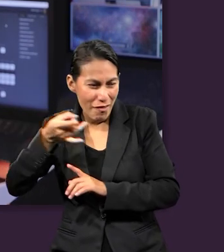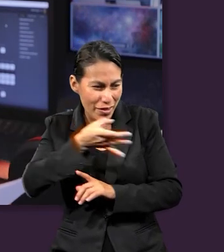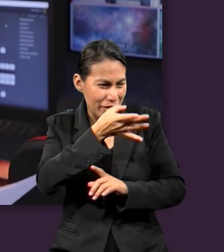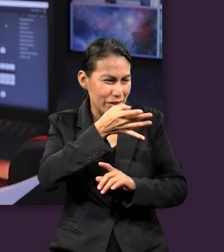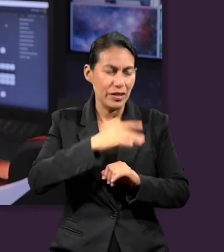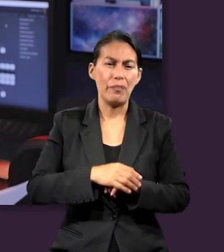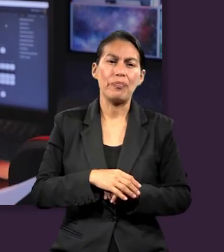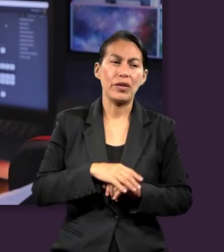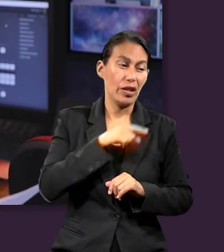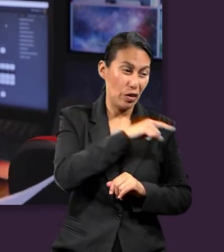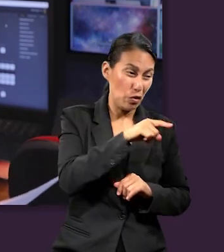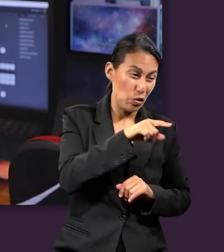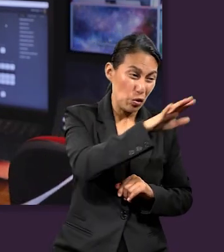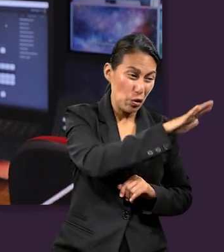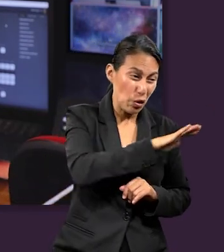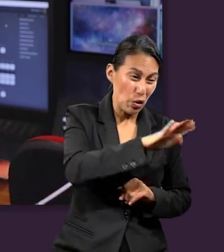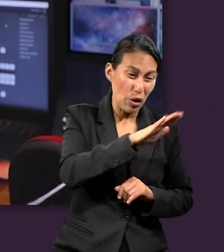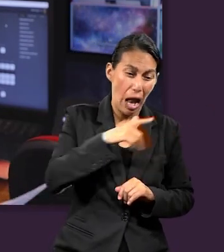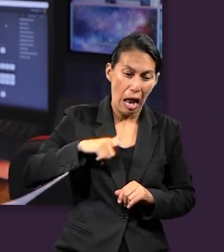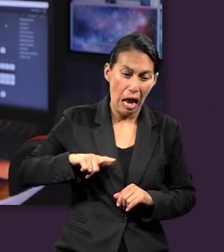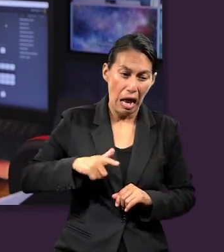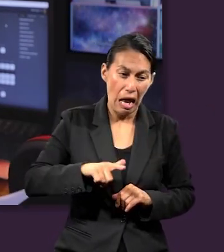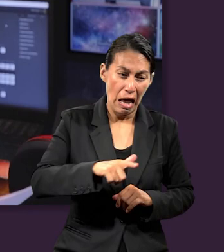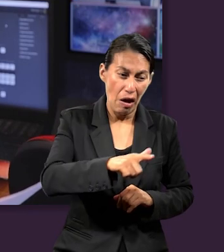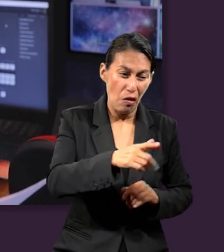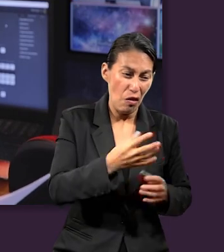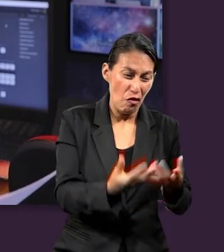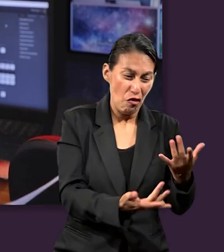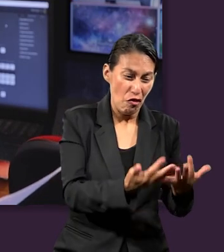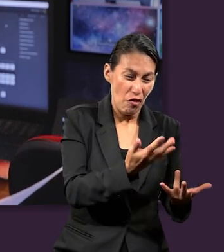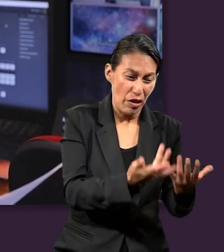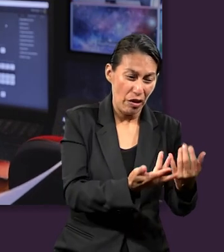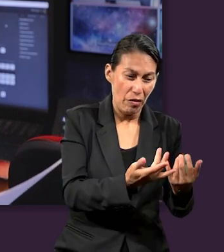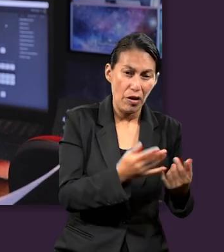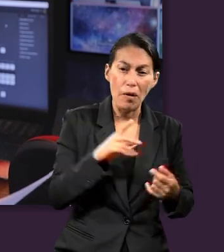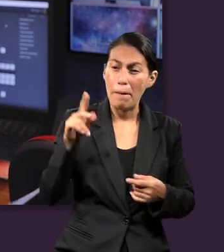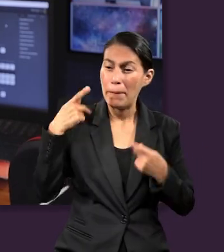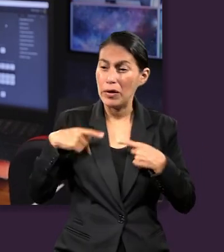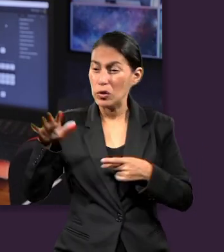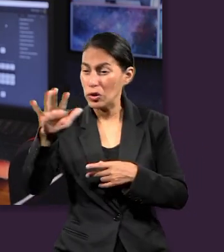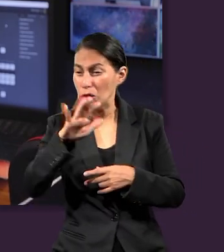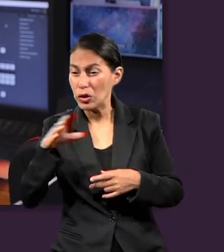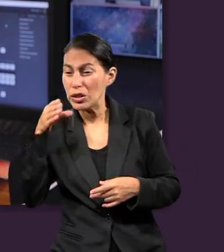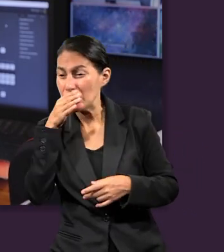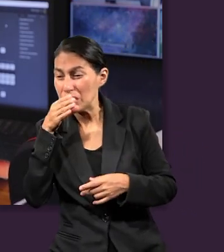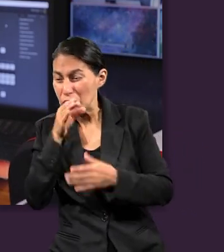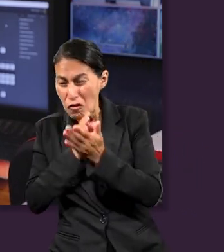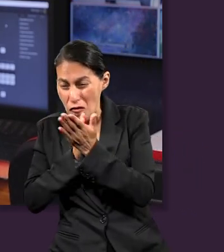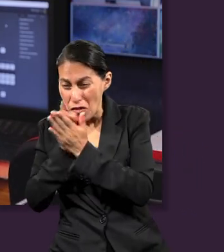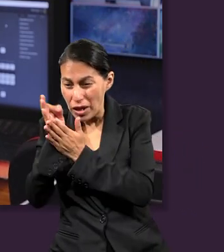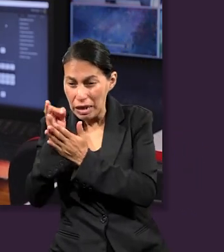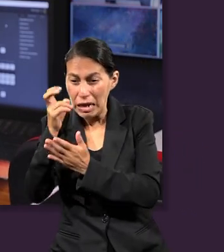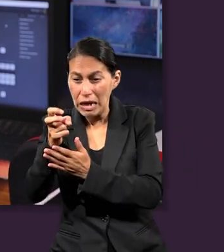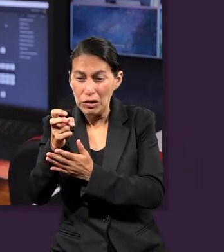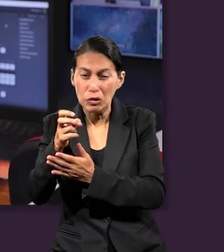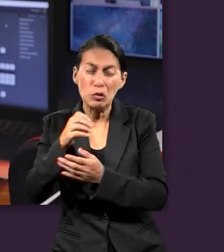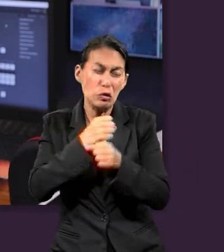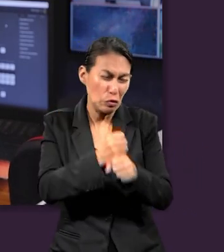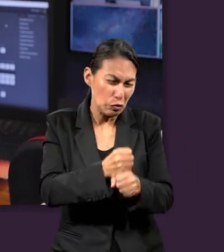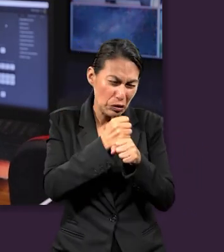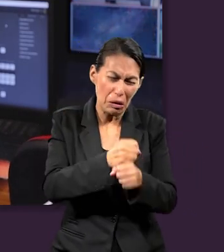de Jesús Ellos terminarán en el lago de fuego y los Redimidos en la Tierra Nueva te invito